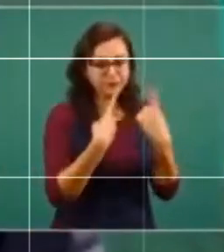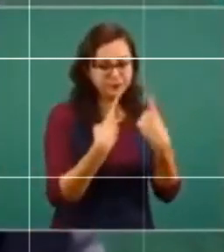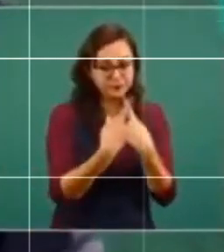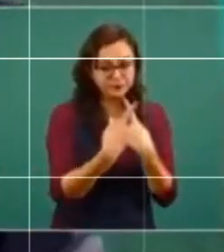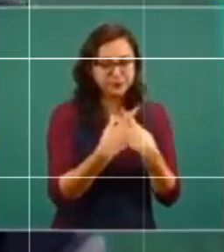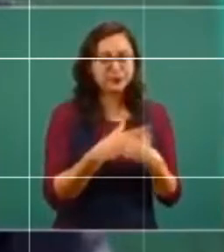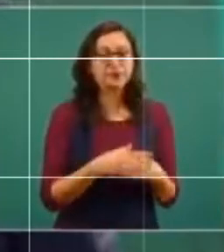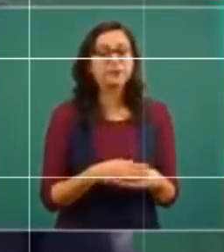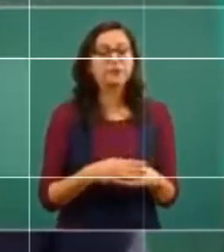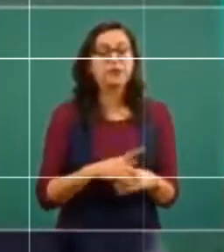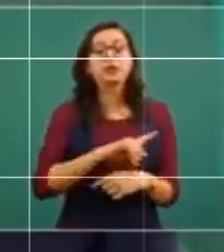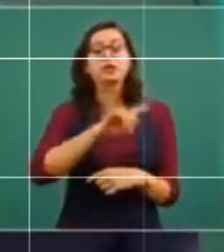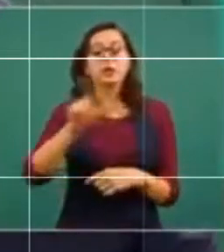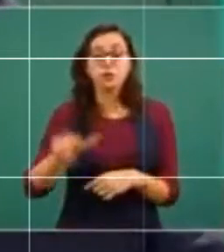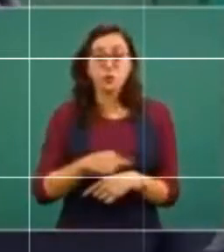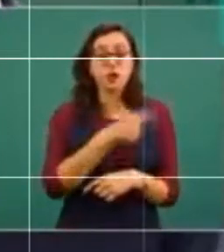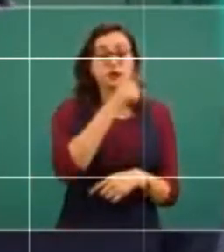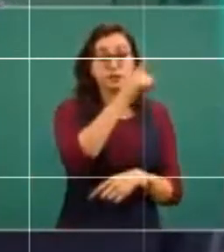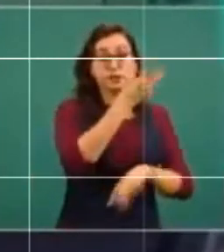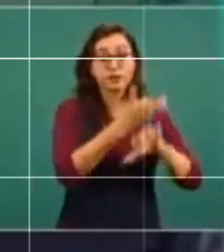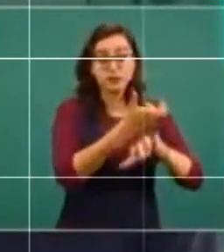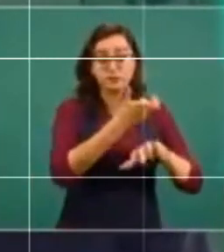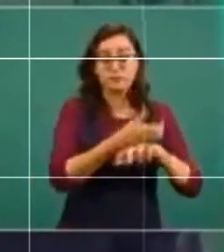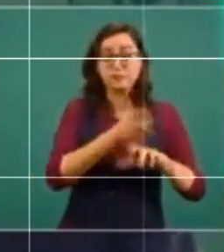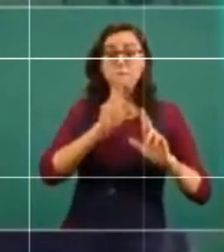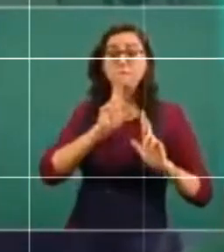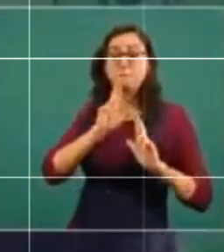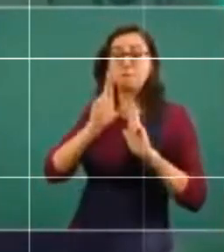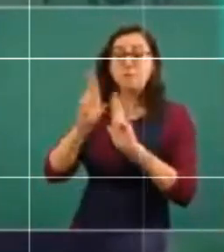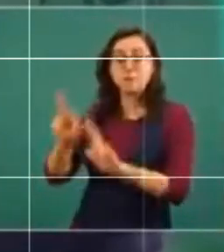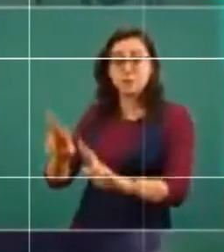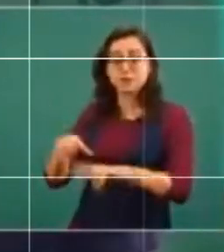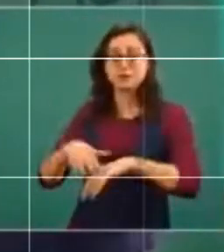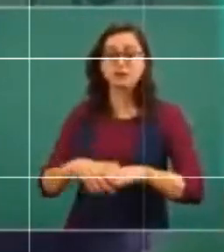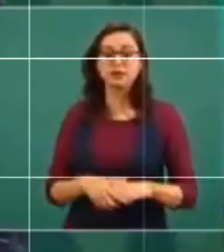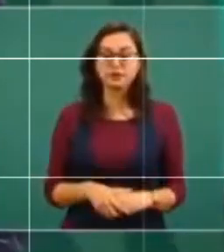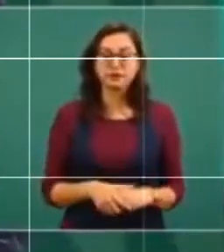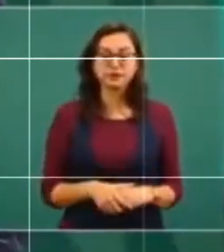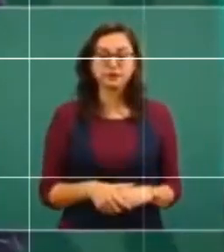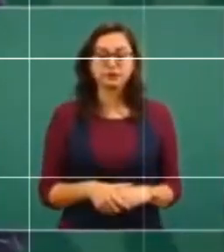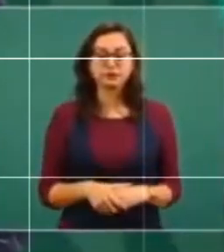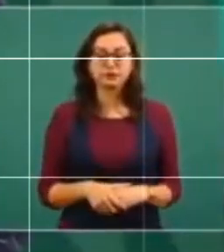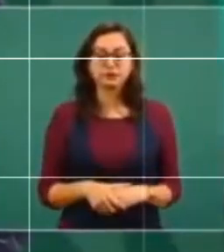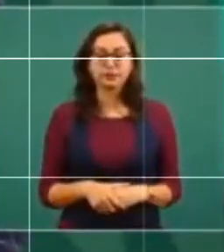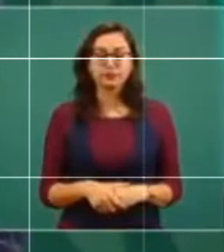la respuesta del gobierno de Estados Unidos, de la Fiscalía General,